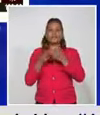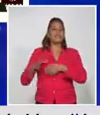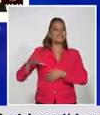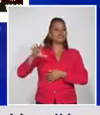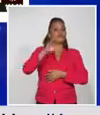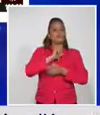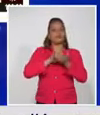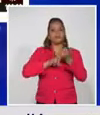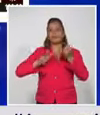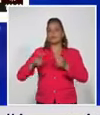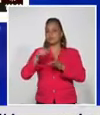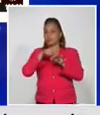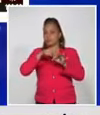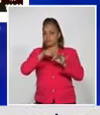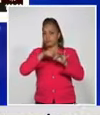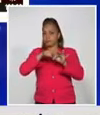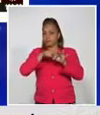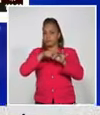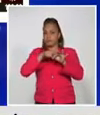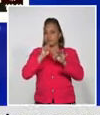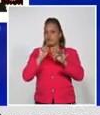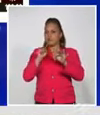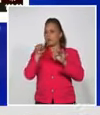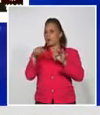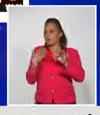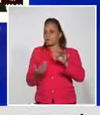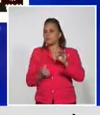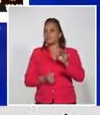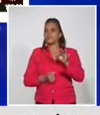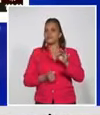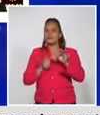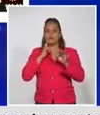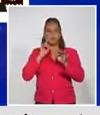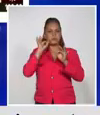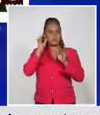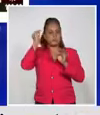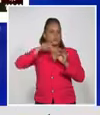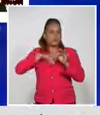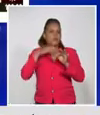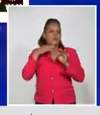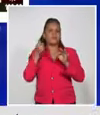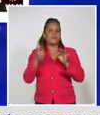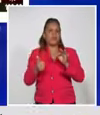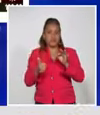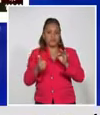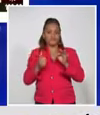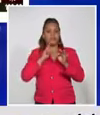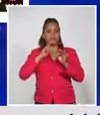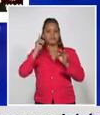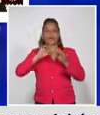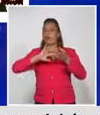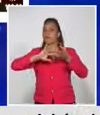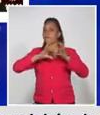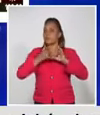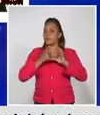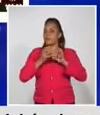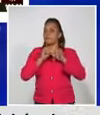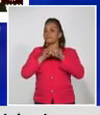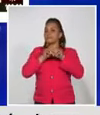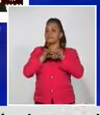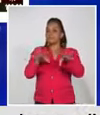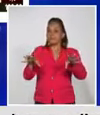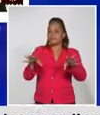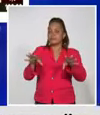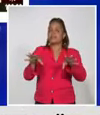municipio especial Isla de la Juventud. Como es natural y teniendo en cuenta la complejidad epidemiológica,